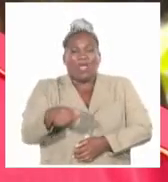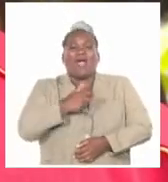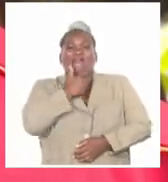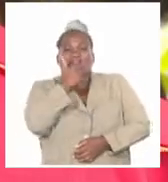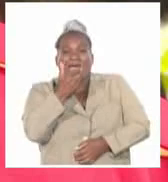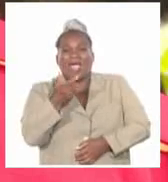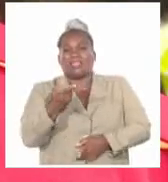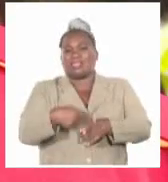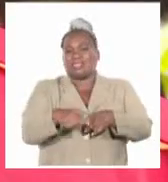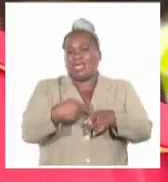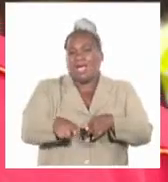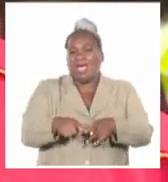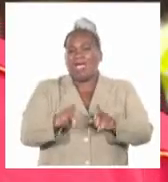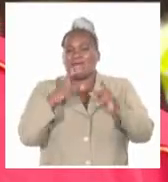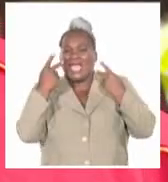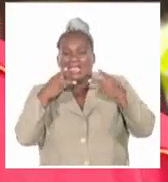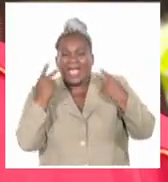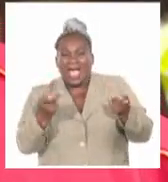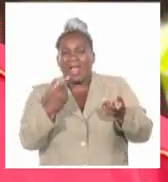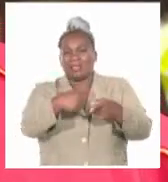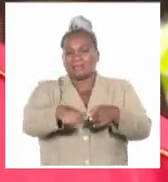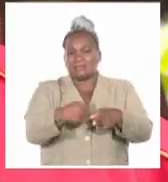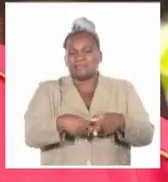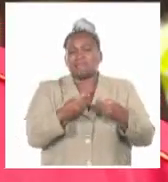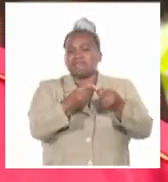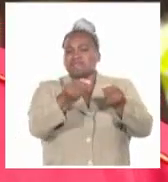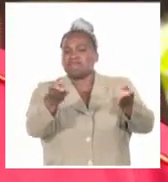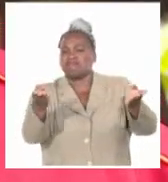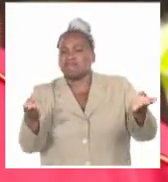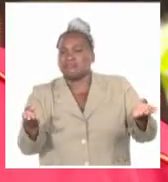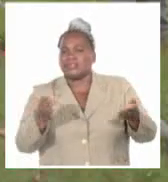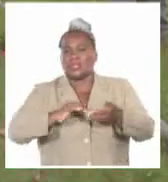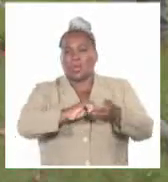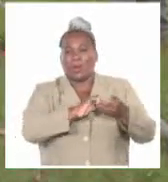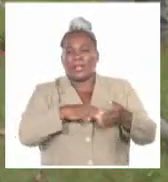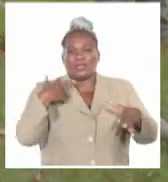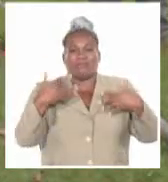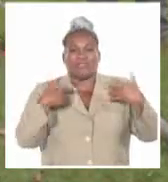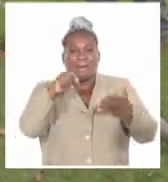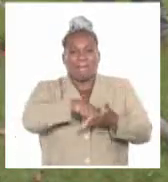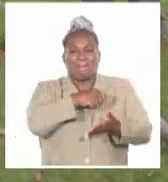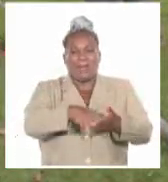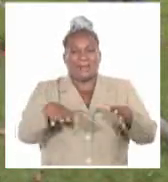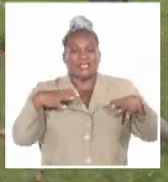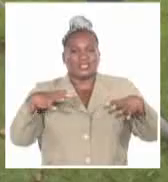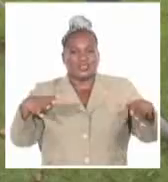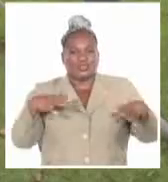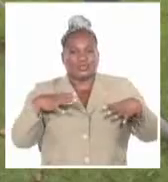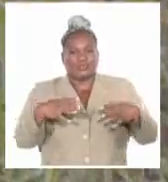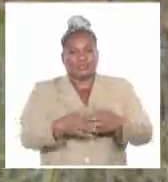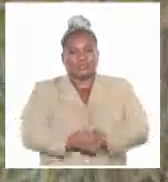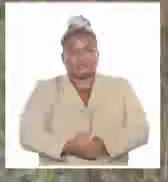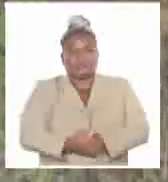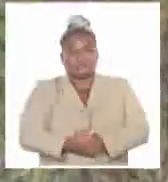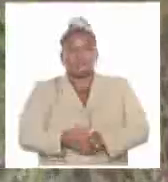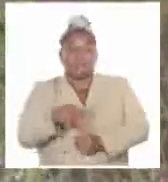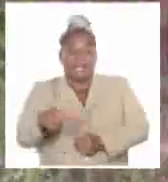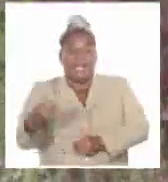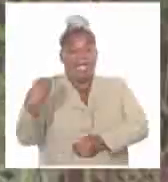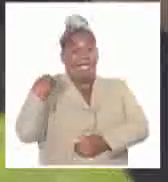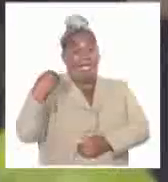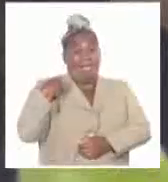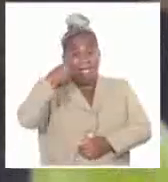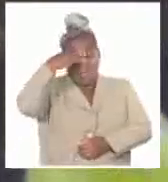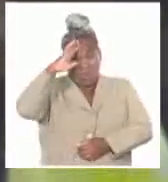muy buena aceptación por cada uno de los compañeros que pudieron disfrutar del plan vacacional. Al llamado de la dirección del país de asegurar demandas